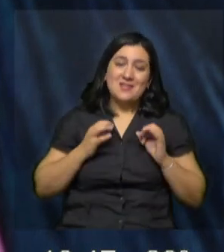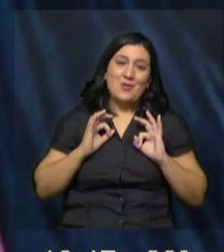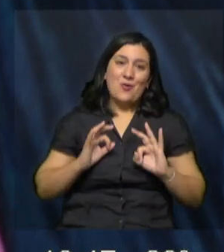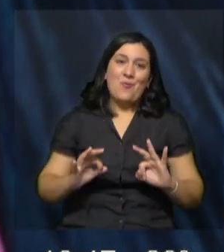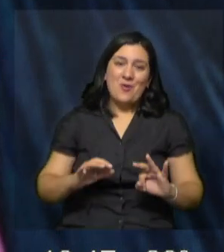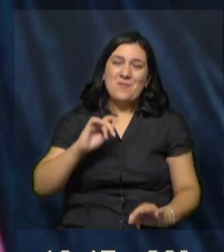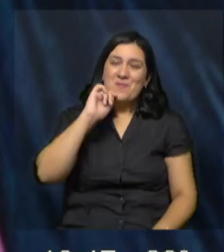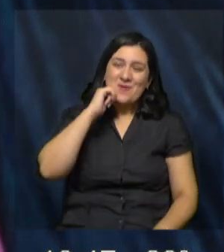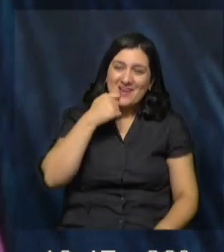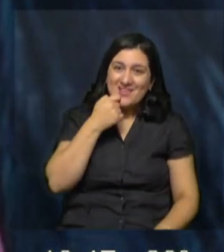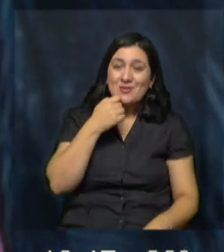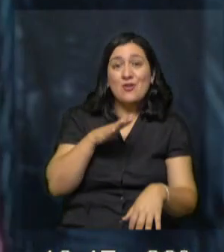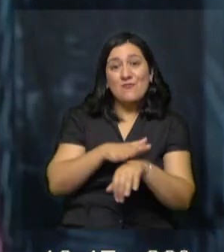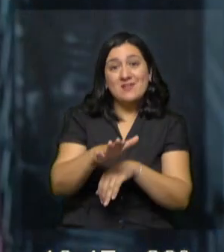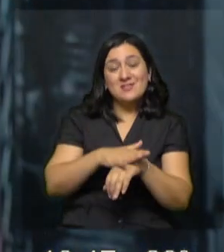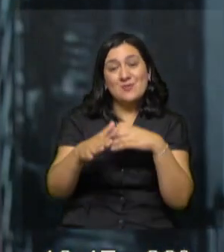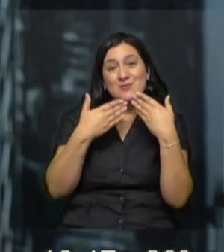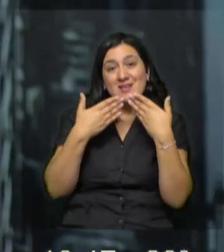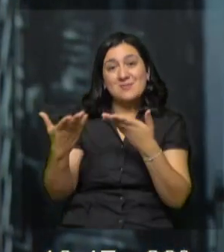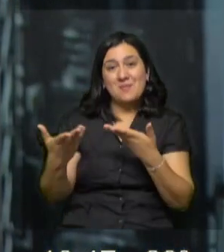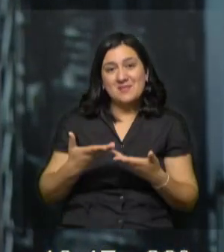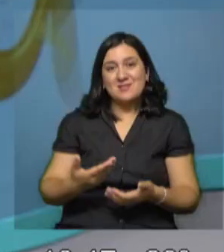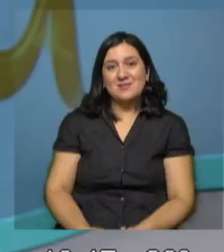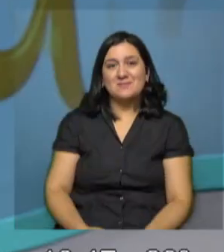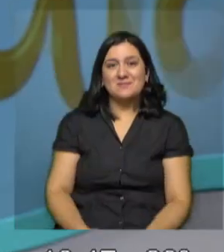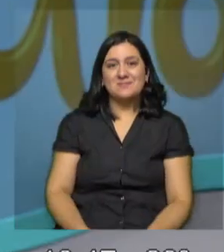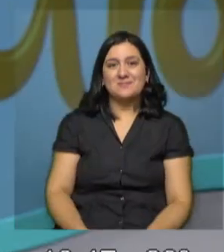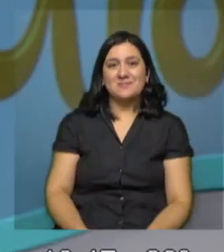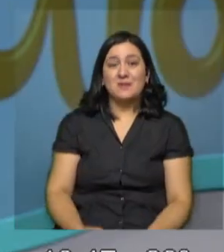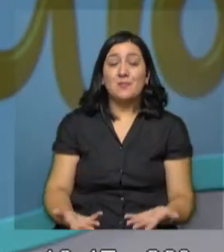buena energía acá, así que lo felicito y muchas gracias por la invitación. Por favor, me voy con Fito.